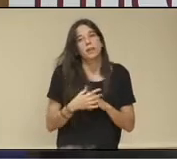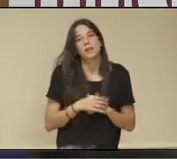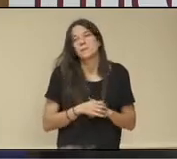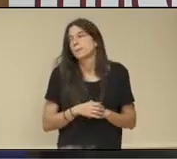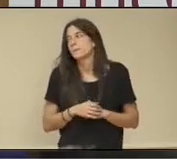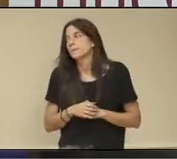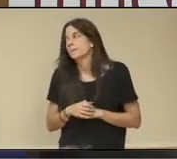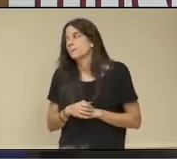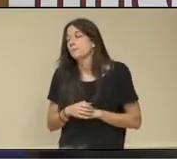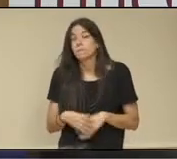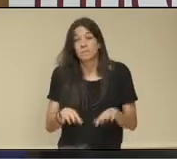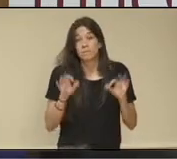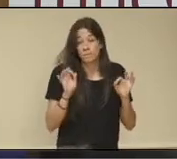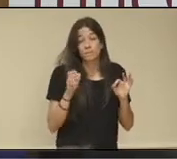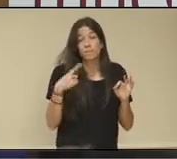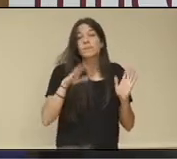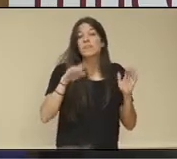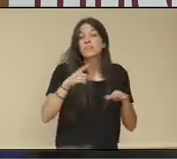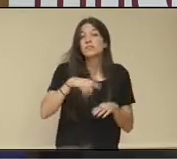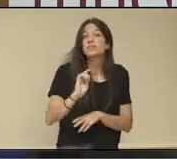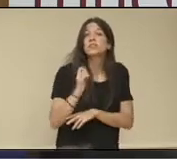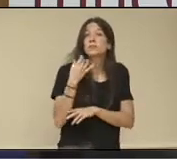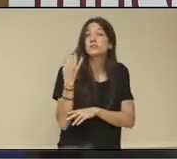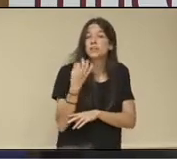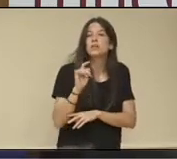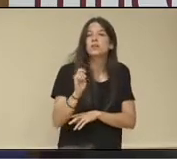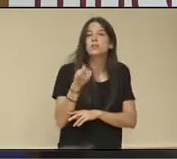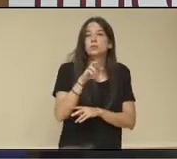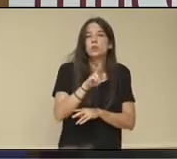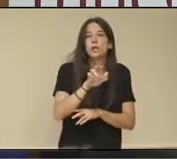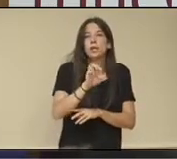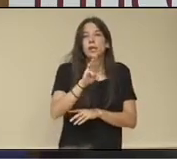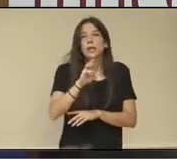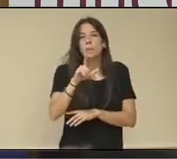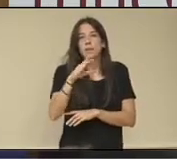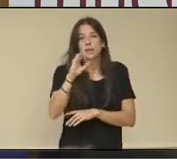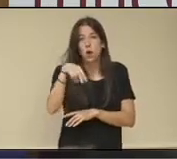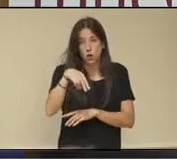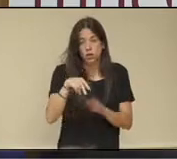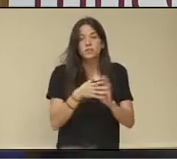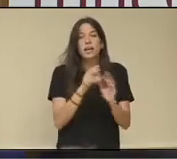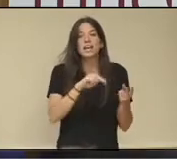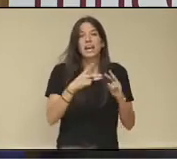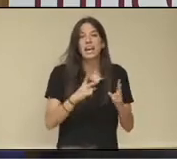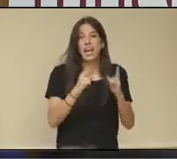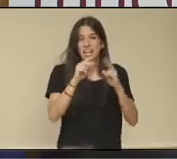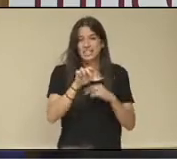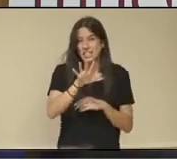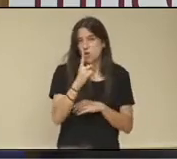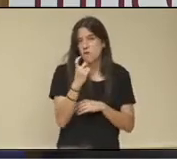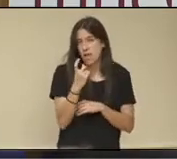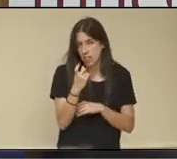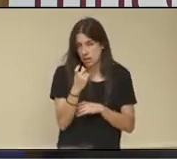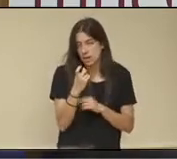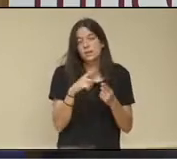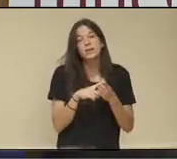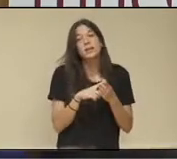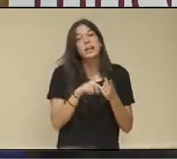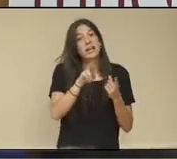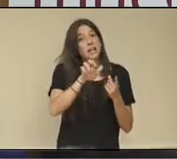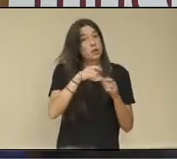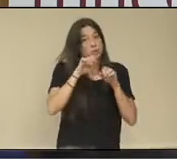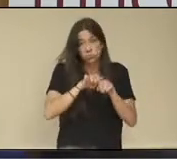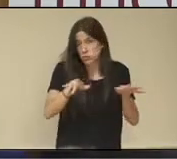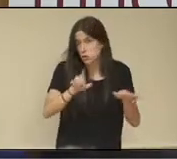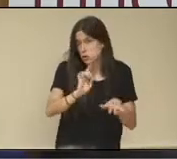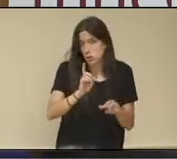De esta forma llegamos a tener un replicón al que le faltan 5 genes. Es un replicón que no se propaga, que